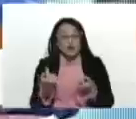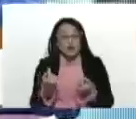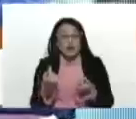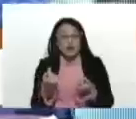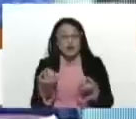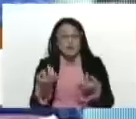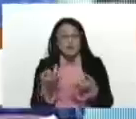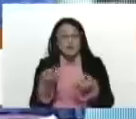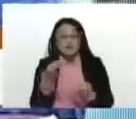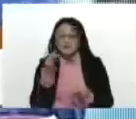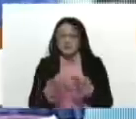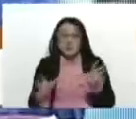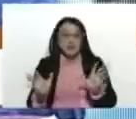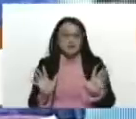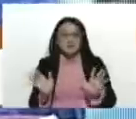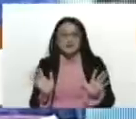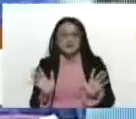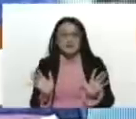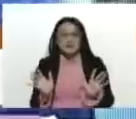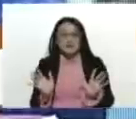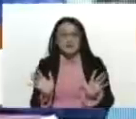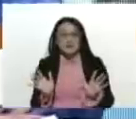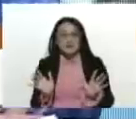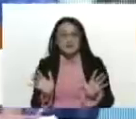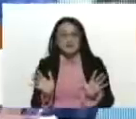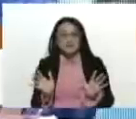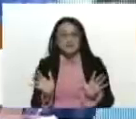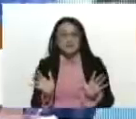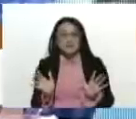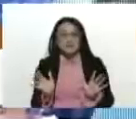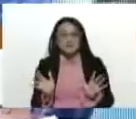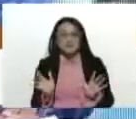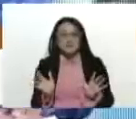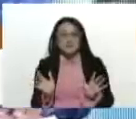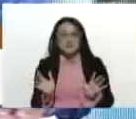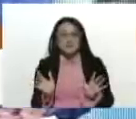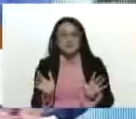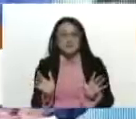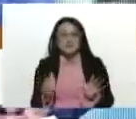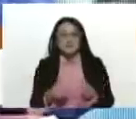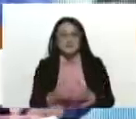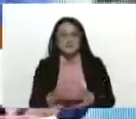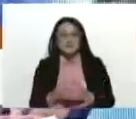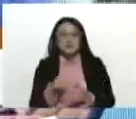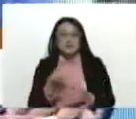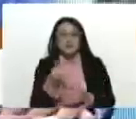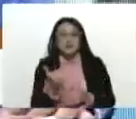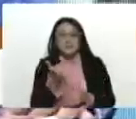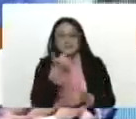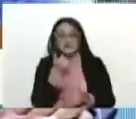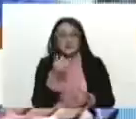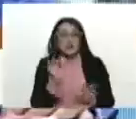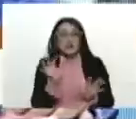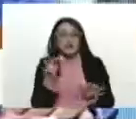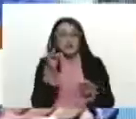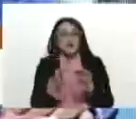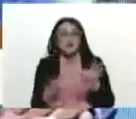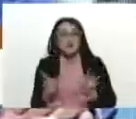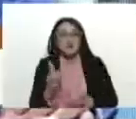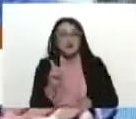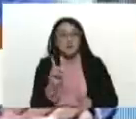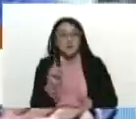es casual no fue que que eso ocurrió de manera casual